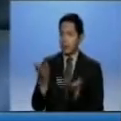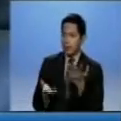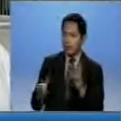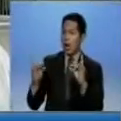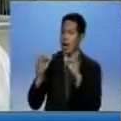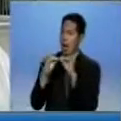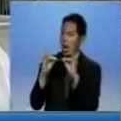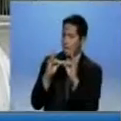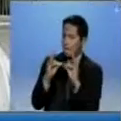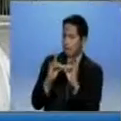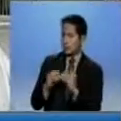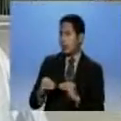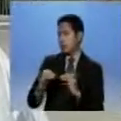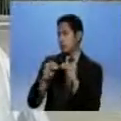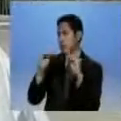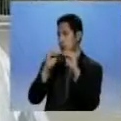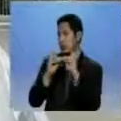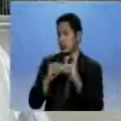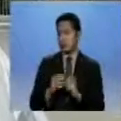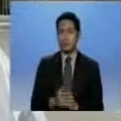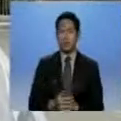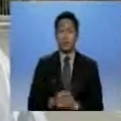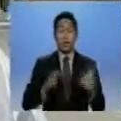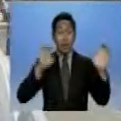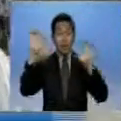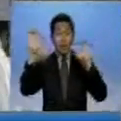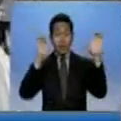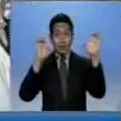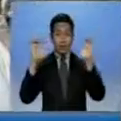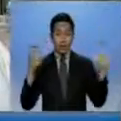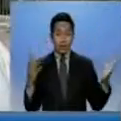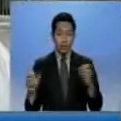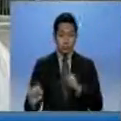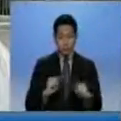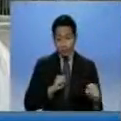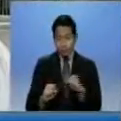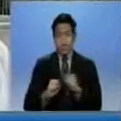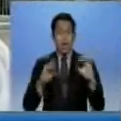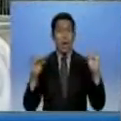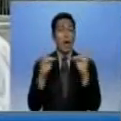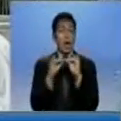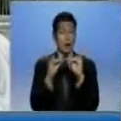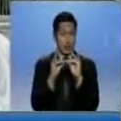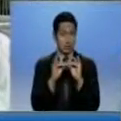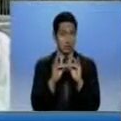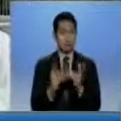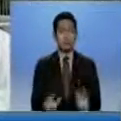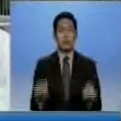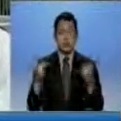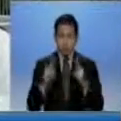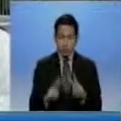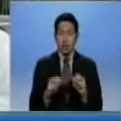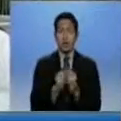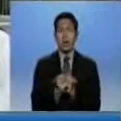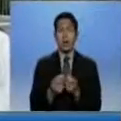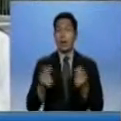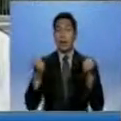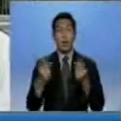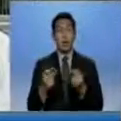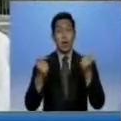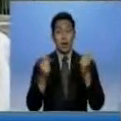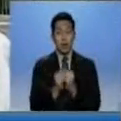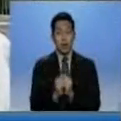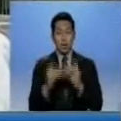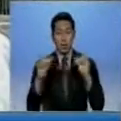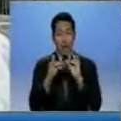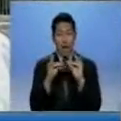camillas. Se ha implementado la estrategia de lo que es gestión de camas. Lo que persigue es hacer la rotación rápida de la cama, un